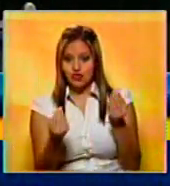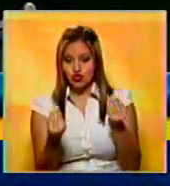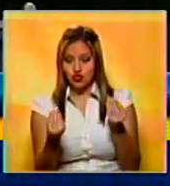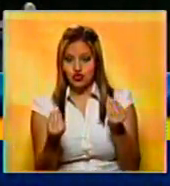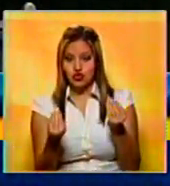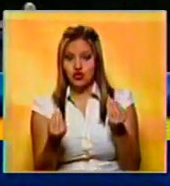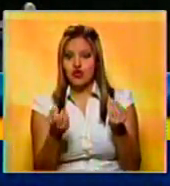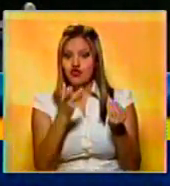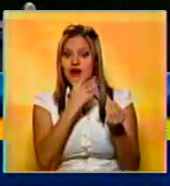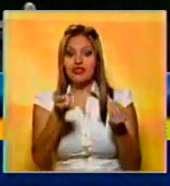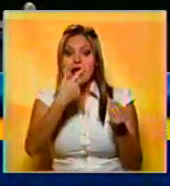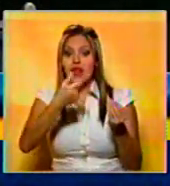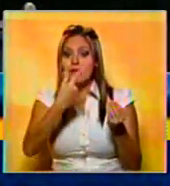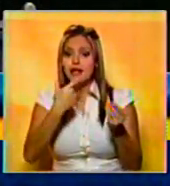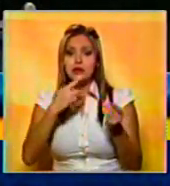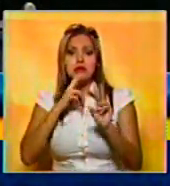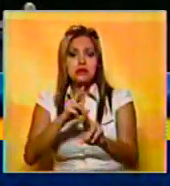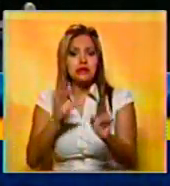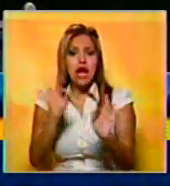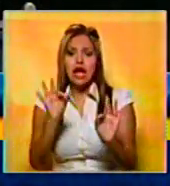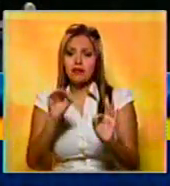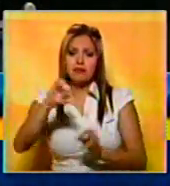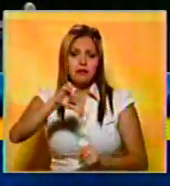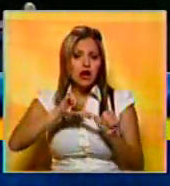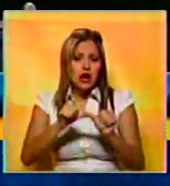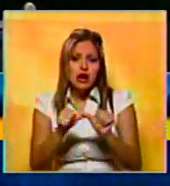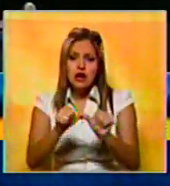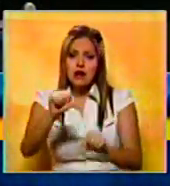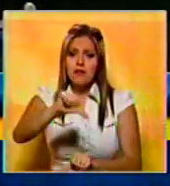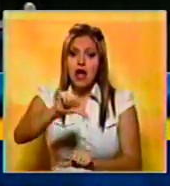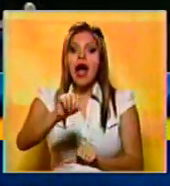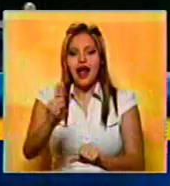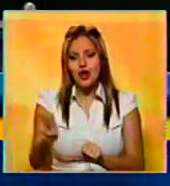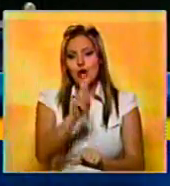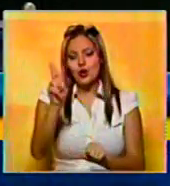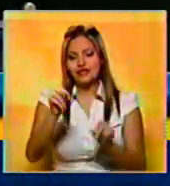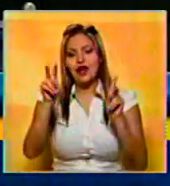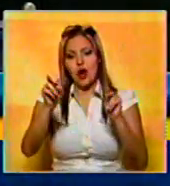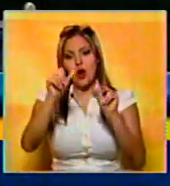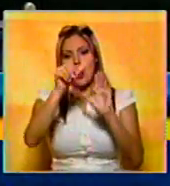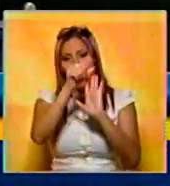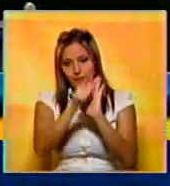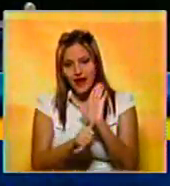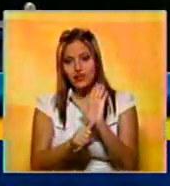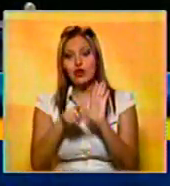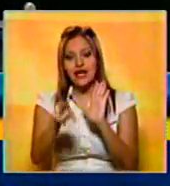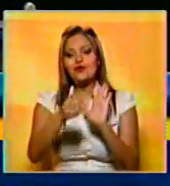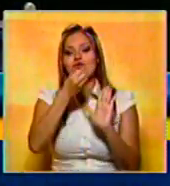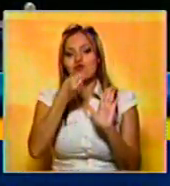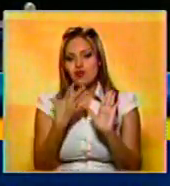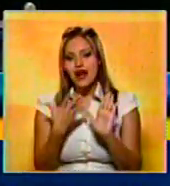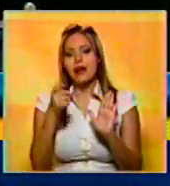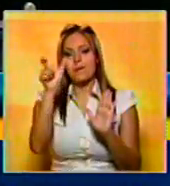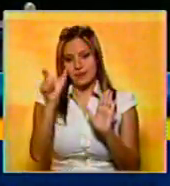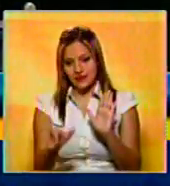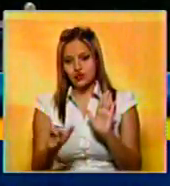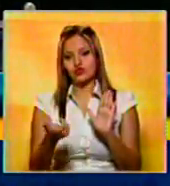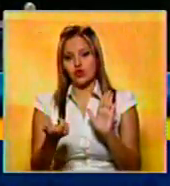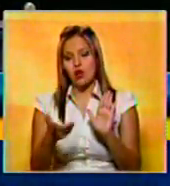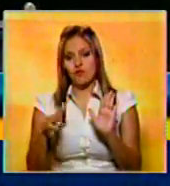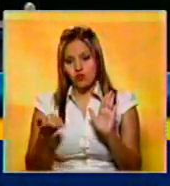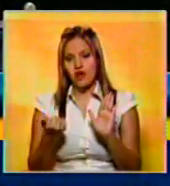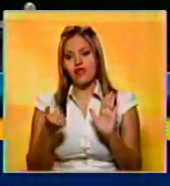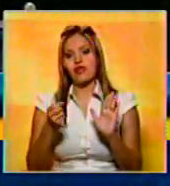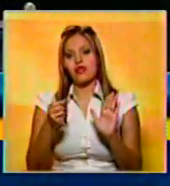que no responden a tratamiento médico y que vas a proceder a hacerle la histerectomía vaginal, entonces ellas son buenas candidatas a hacer la